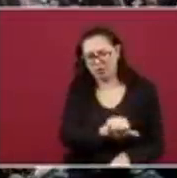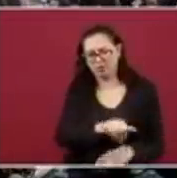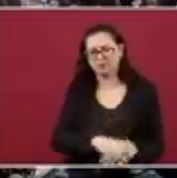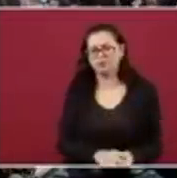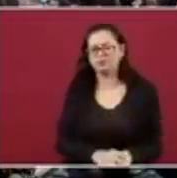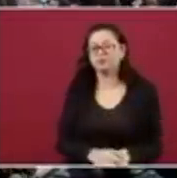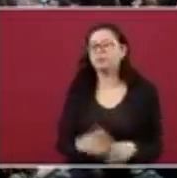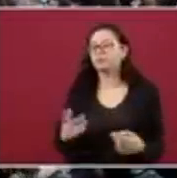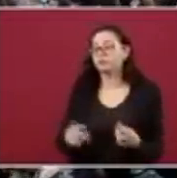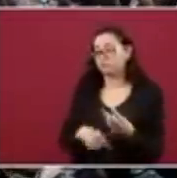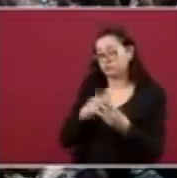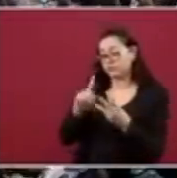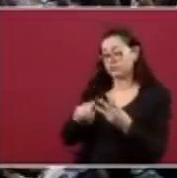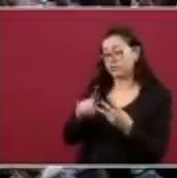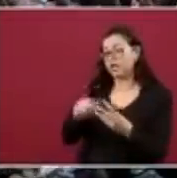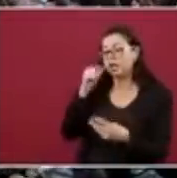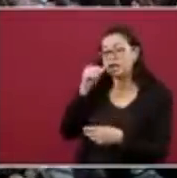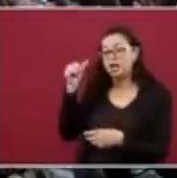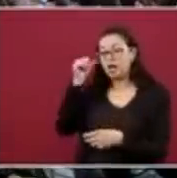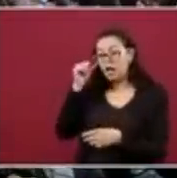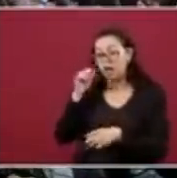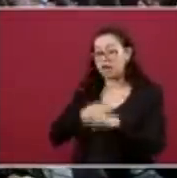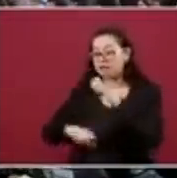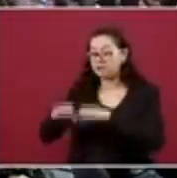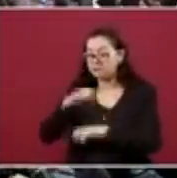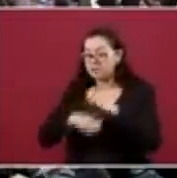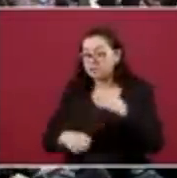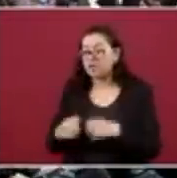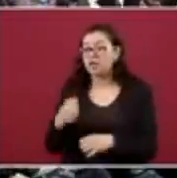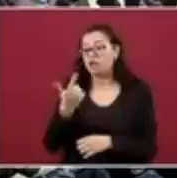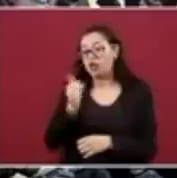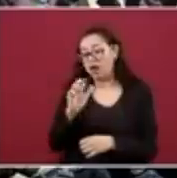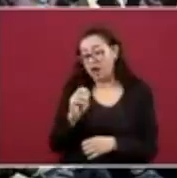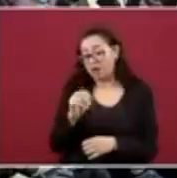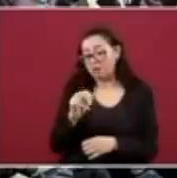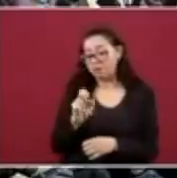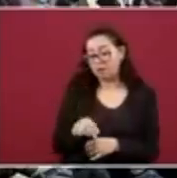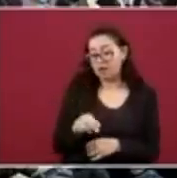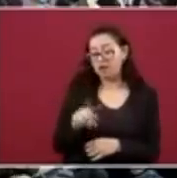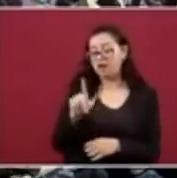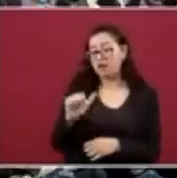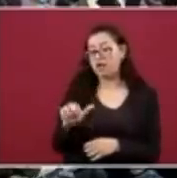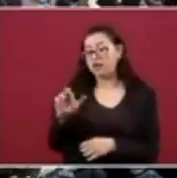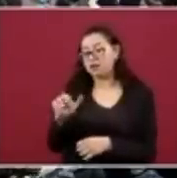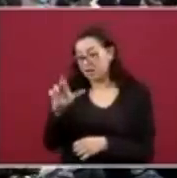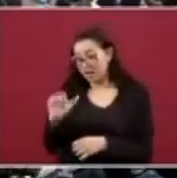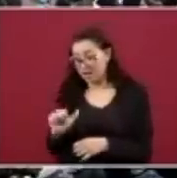que tuvo ayer con algunos empresarios, vino Germán Larrea, si pudo comentarle el tema de los mineros.